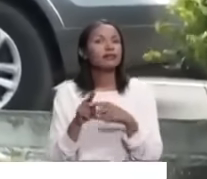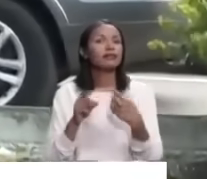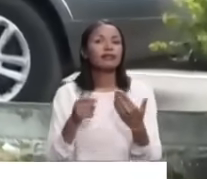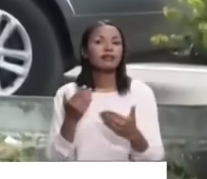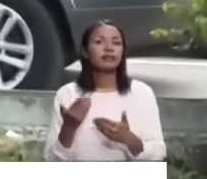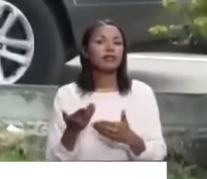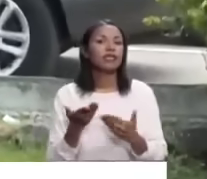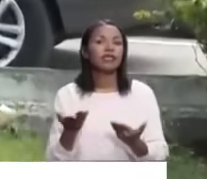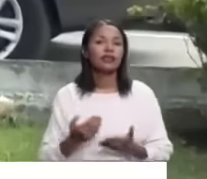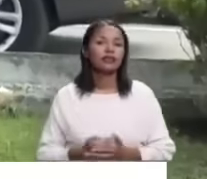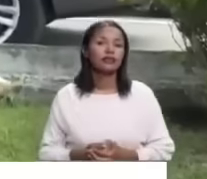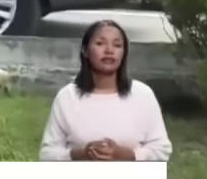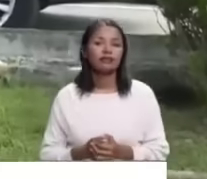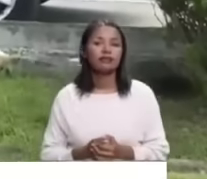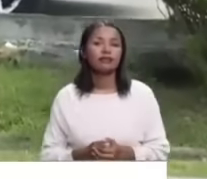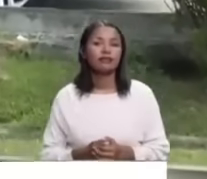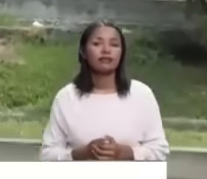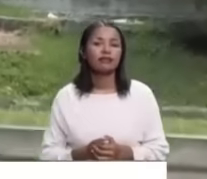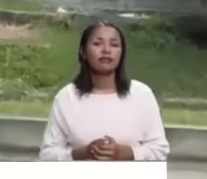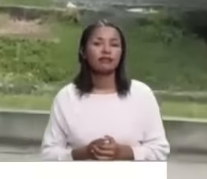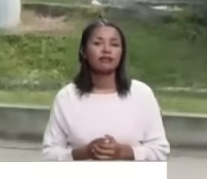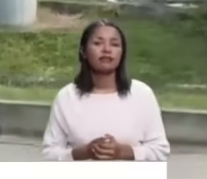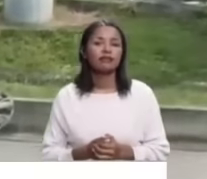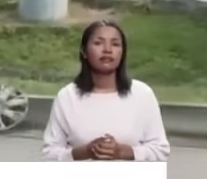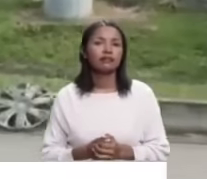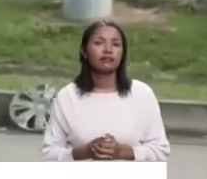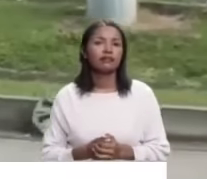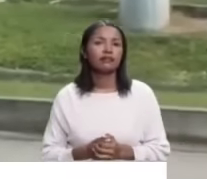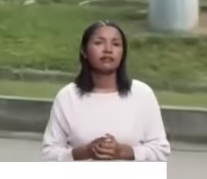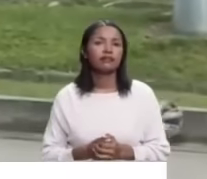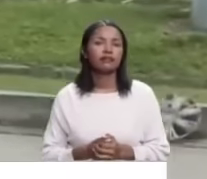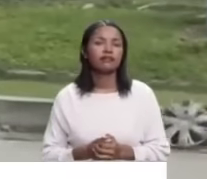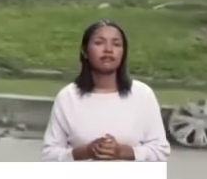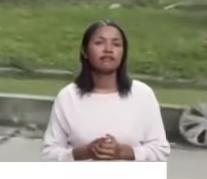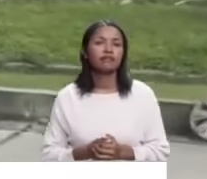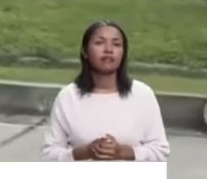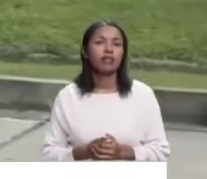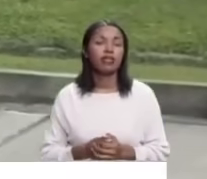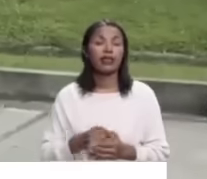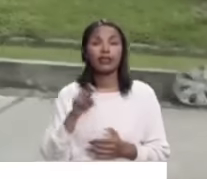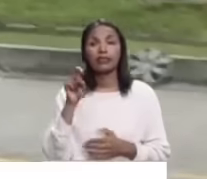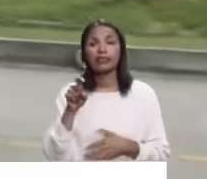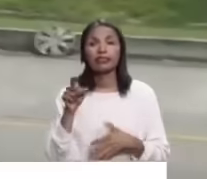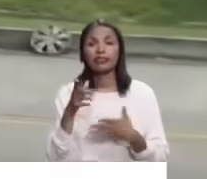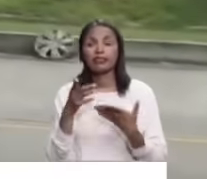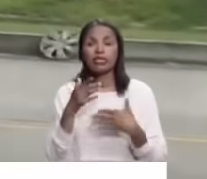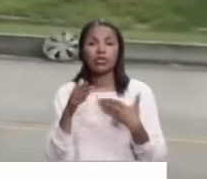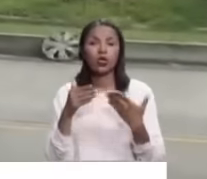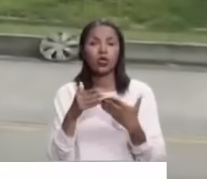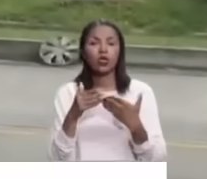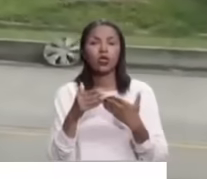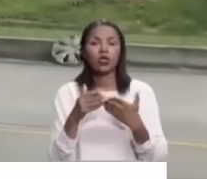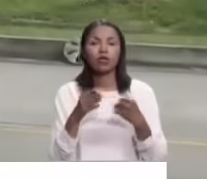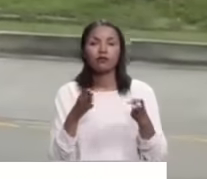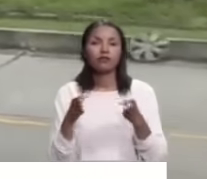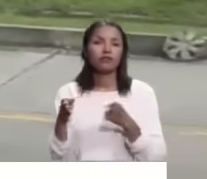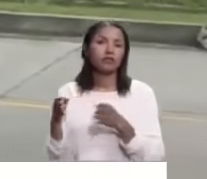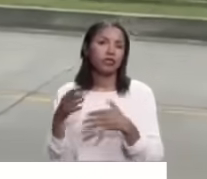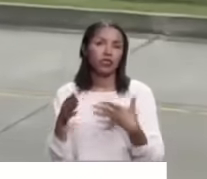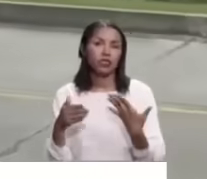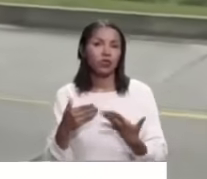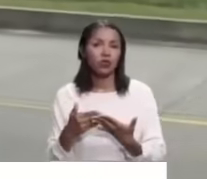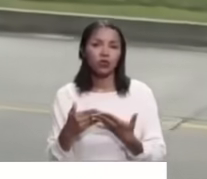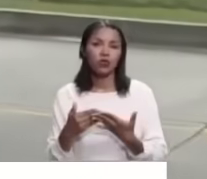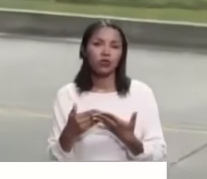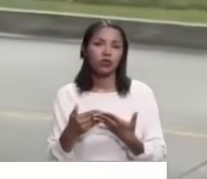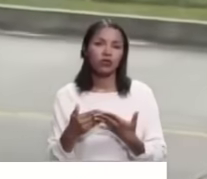posteriormente en un procedimiento ya judicial. Entonces, en ese momento sí necesitan mantener todo el protocolo para la